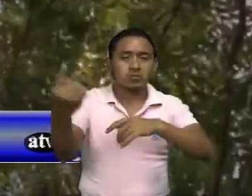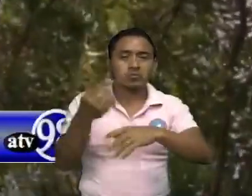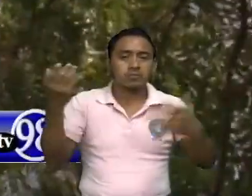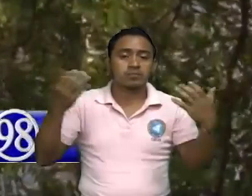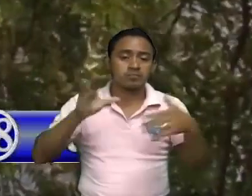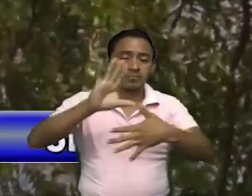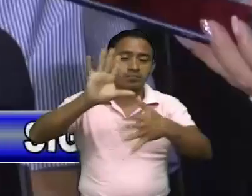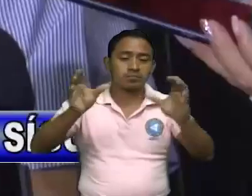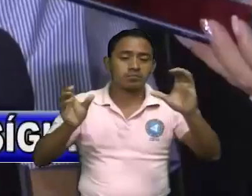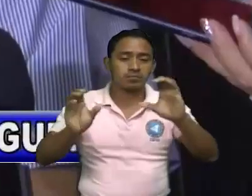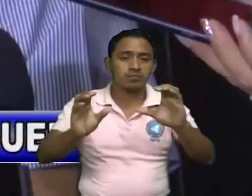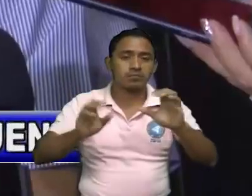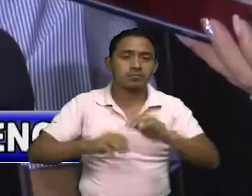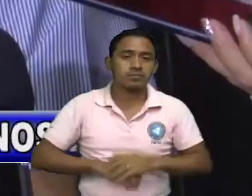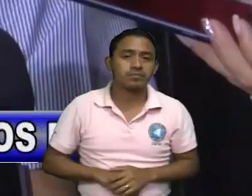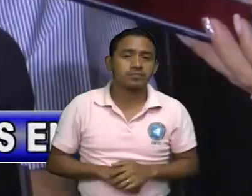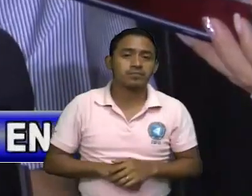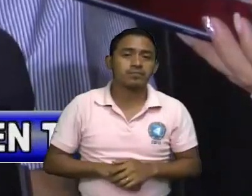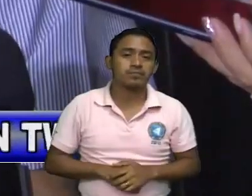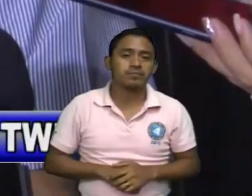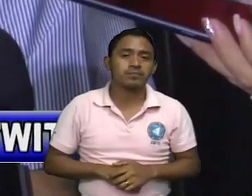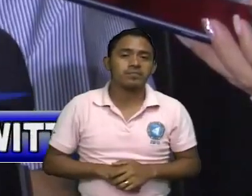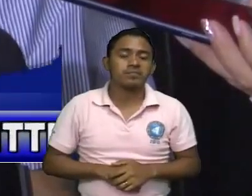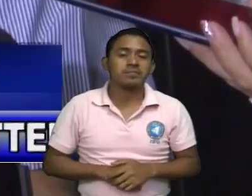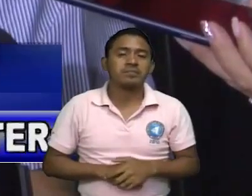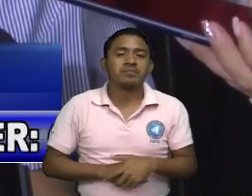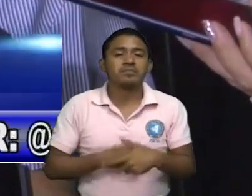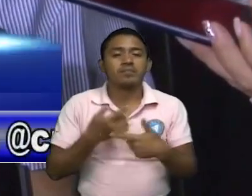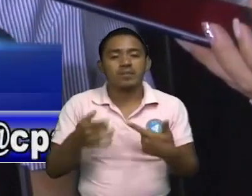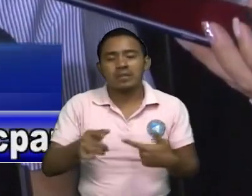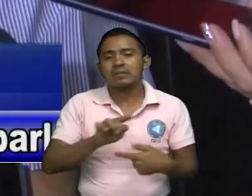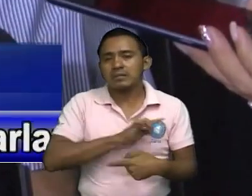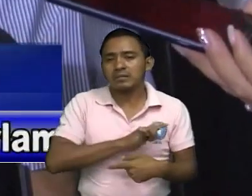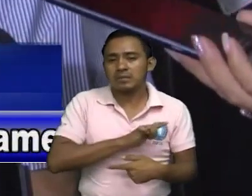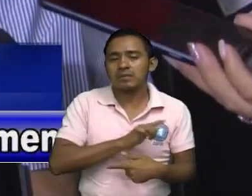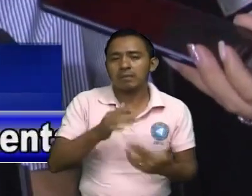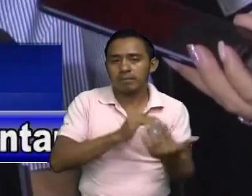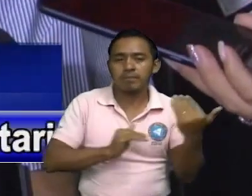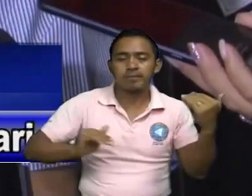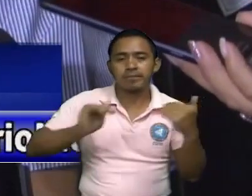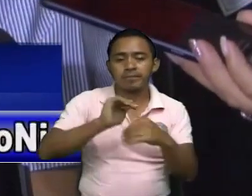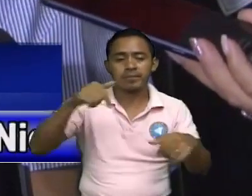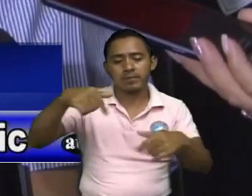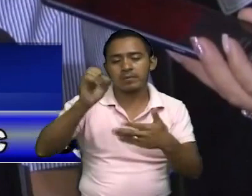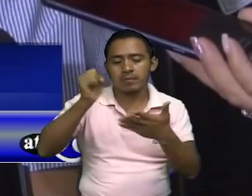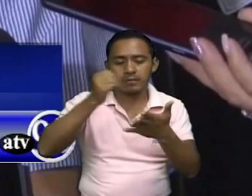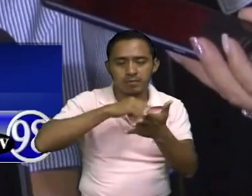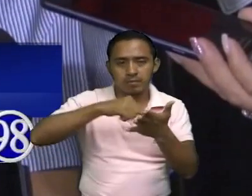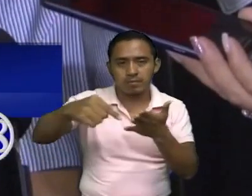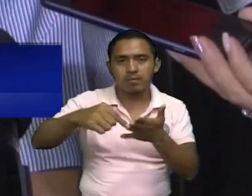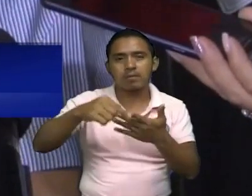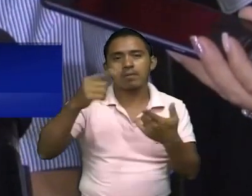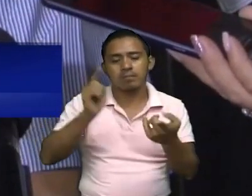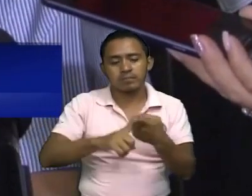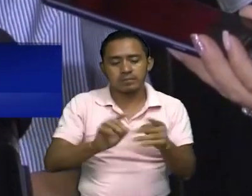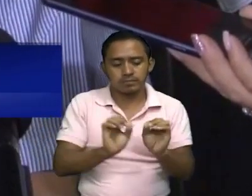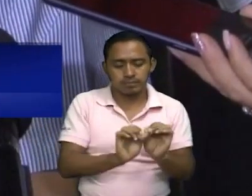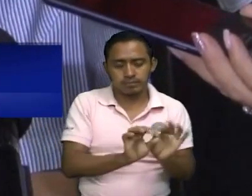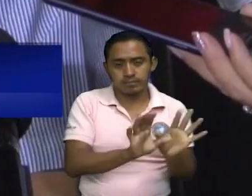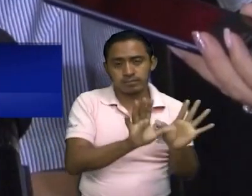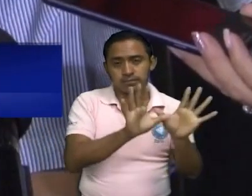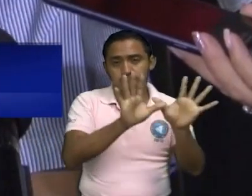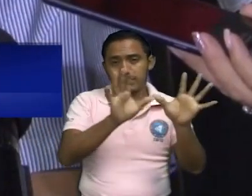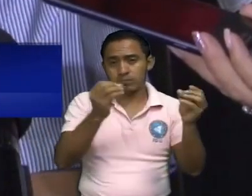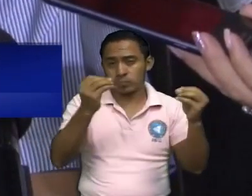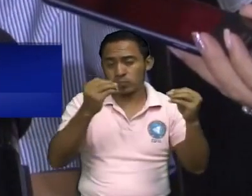Caribe. Lo que tendremos como predominio a lo largo de la semana van a ser mañanas